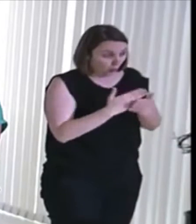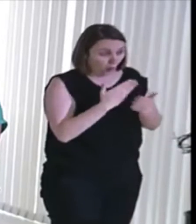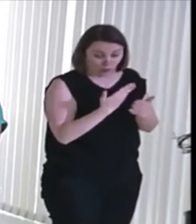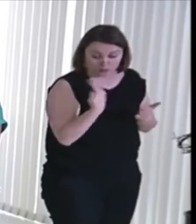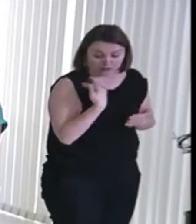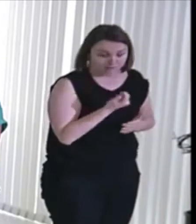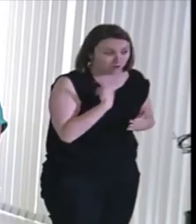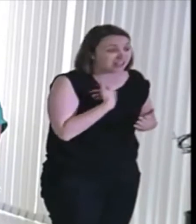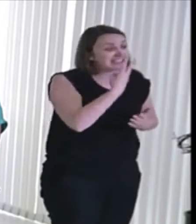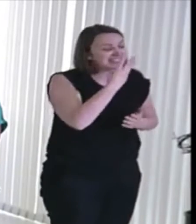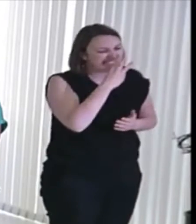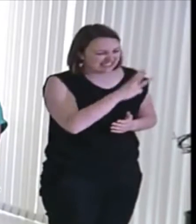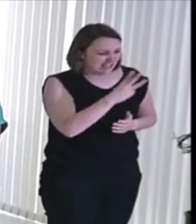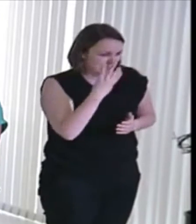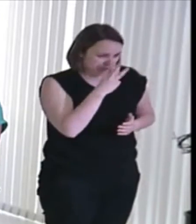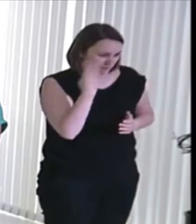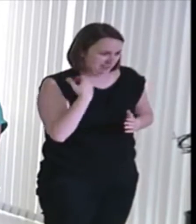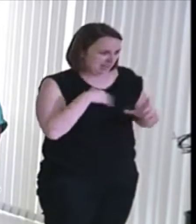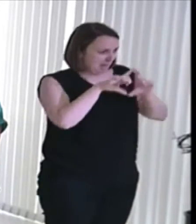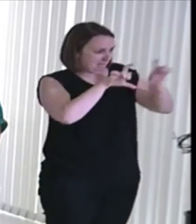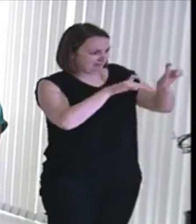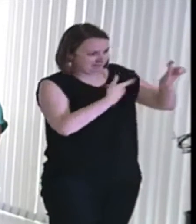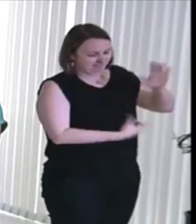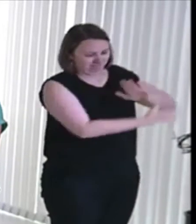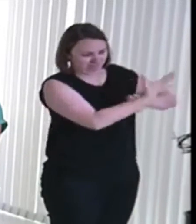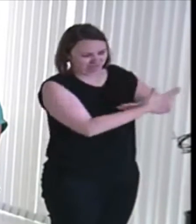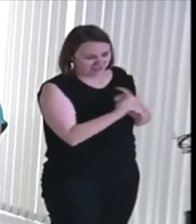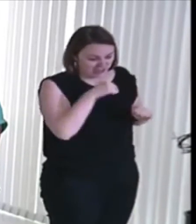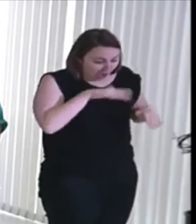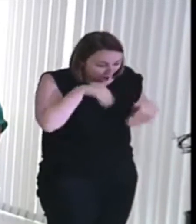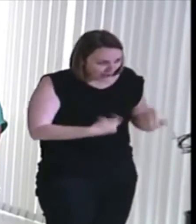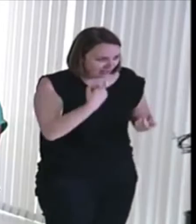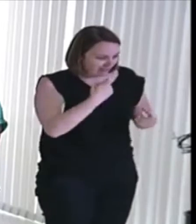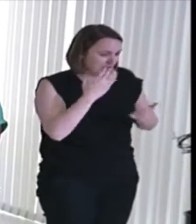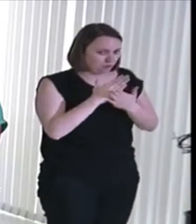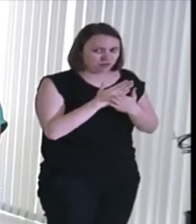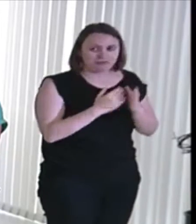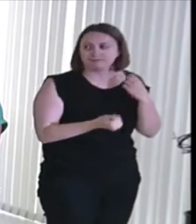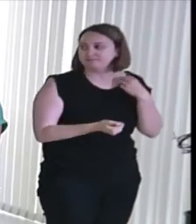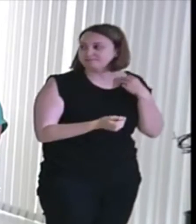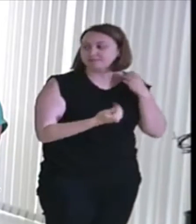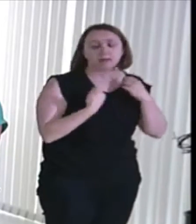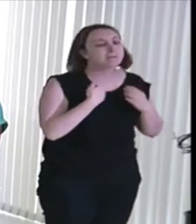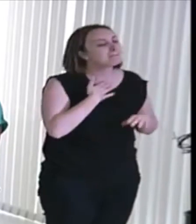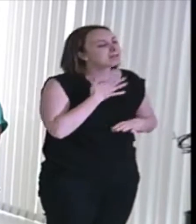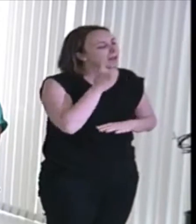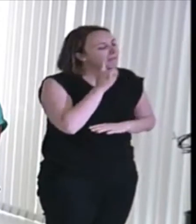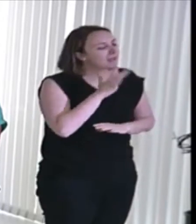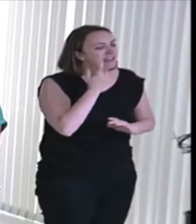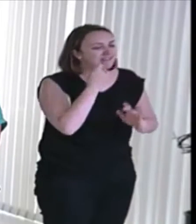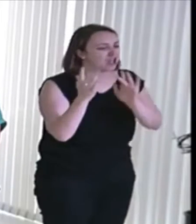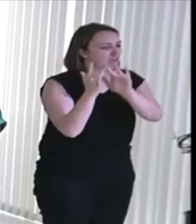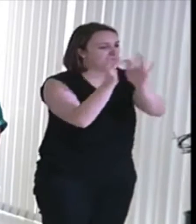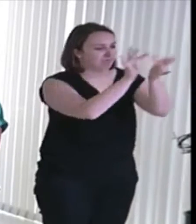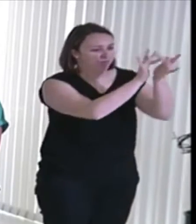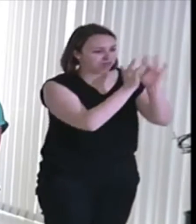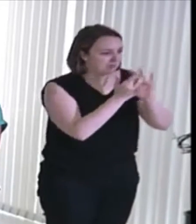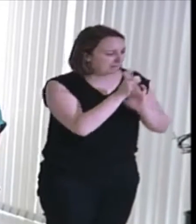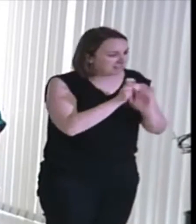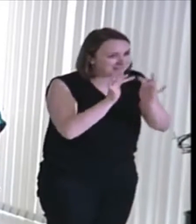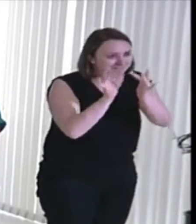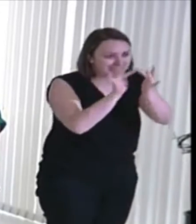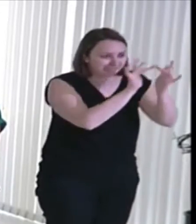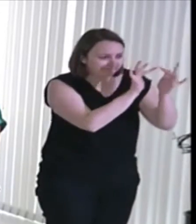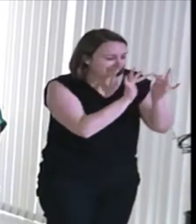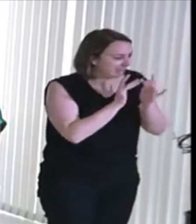3 años con la empresa, pero es ahora cuando lo necesito. Entonces. Para mí es fundamental conectar con gente. Conectar,